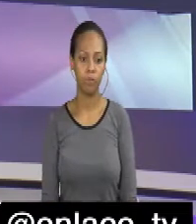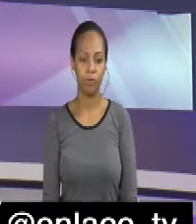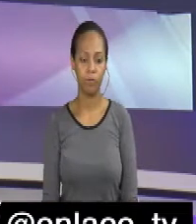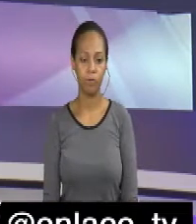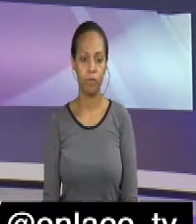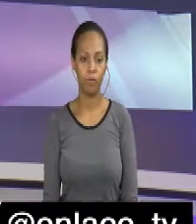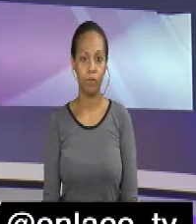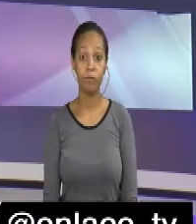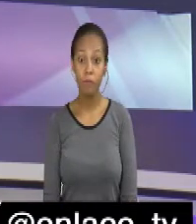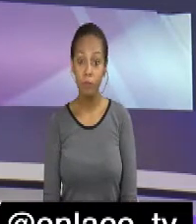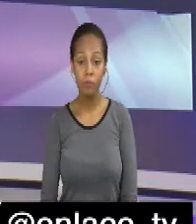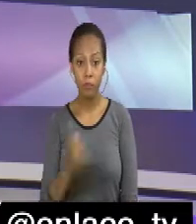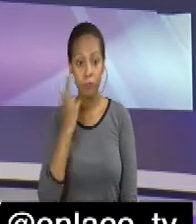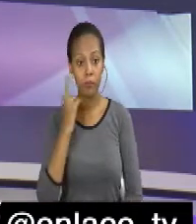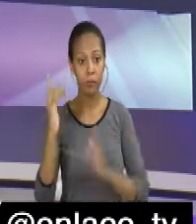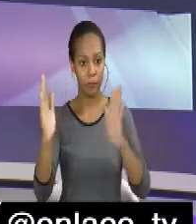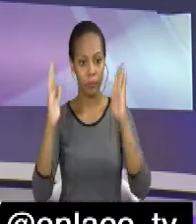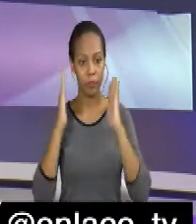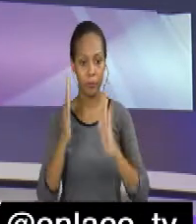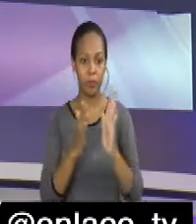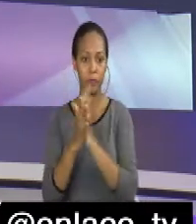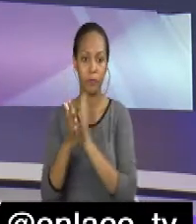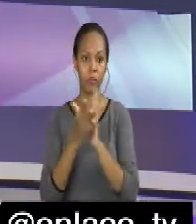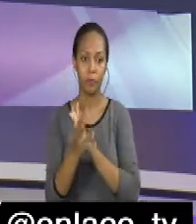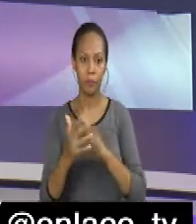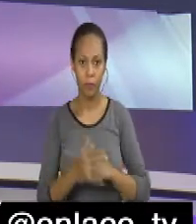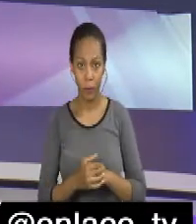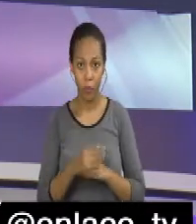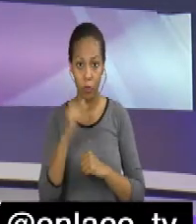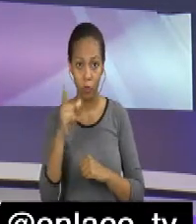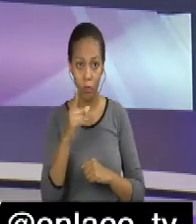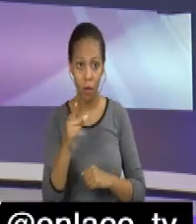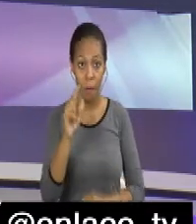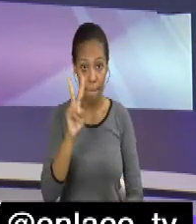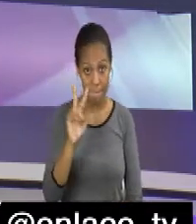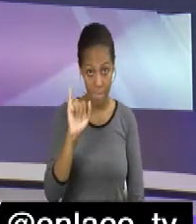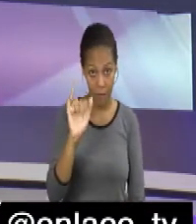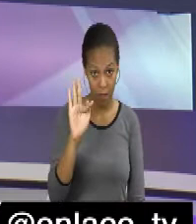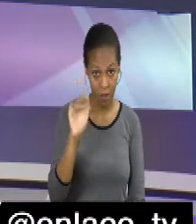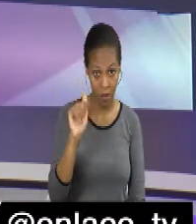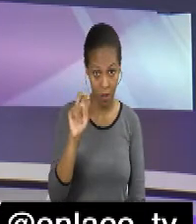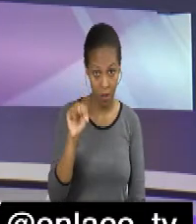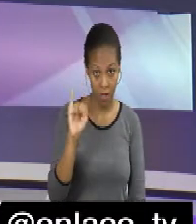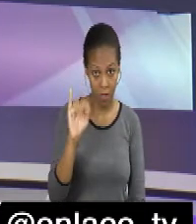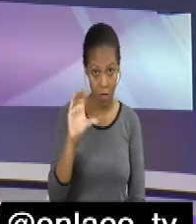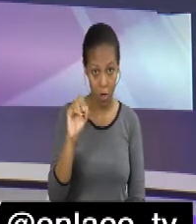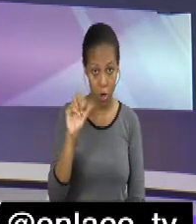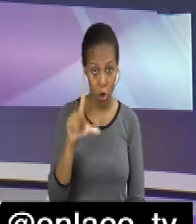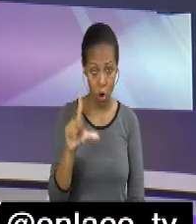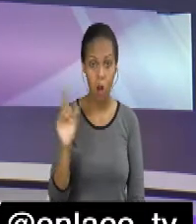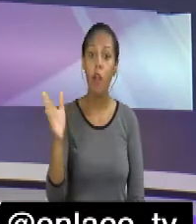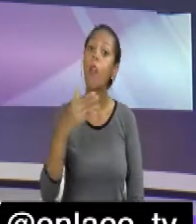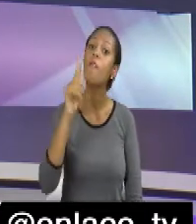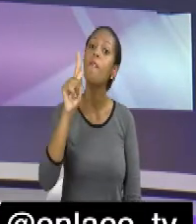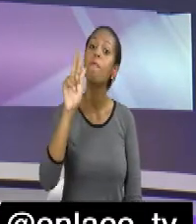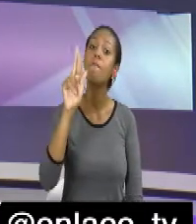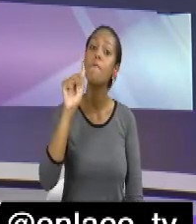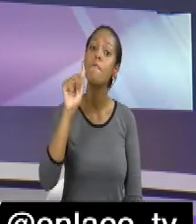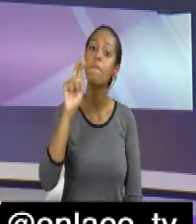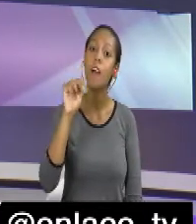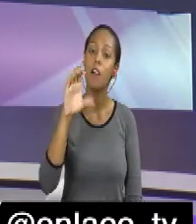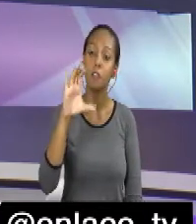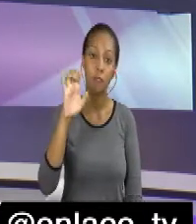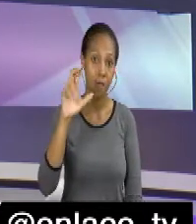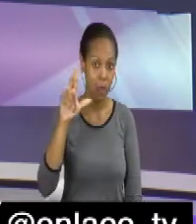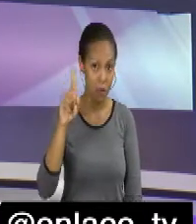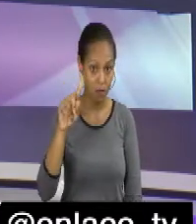Y preste mucha atención a la siguiente información. Si usted consume Vitanicol Francesa, un suplemento dietario que fue creado para adelgazar, su salud podría estar en peligro.